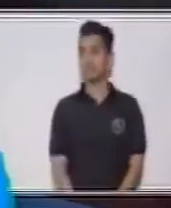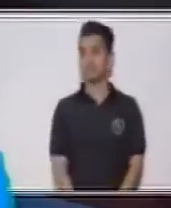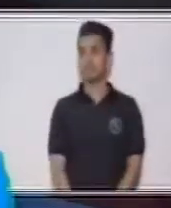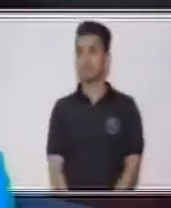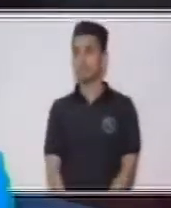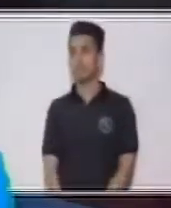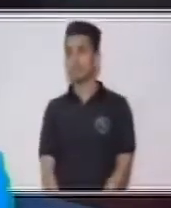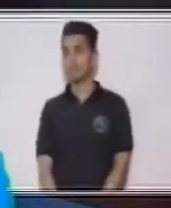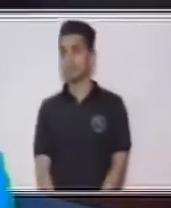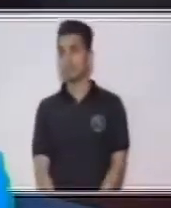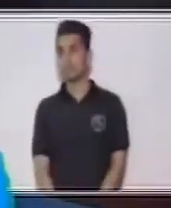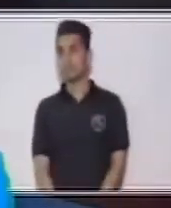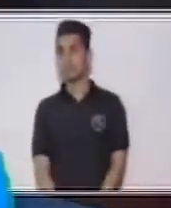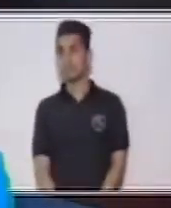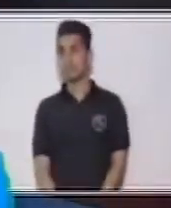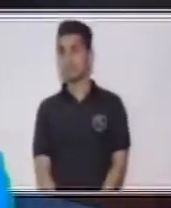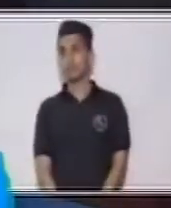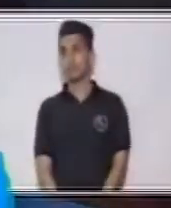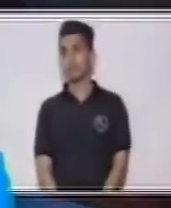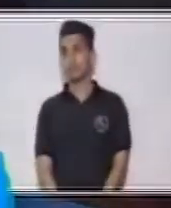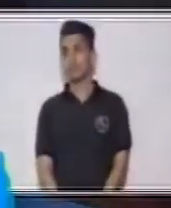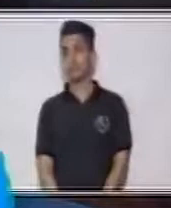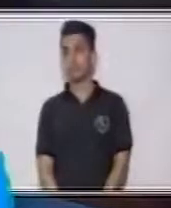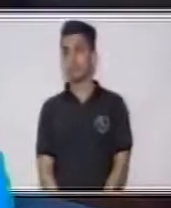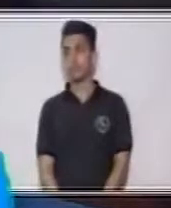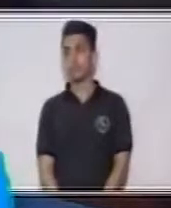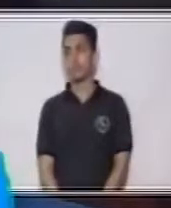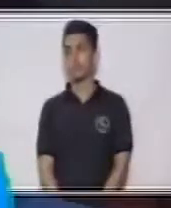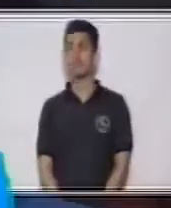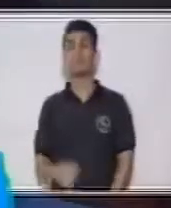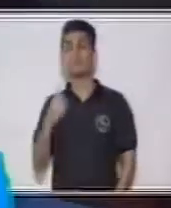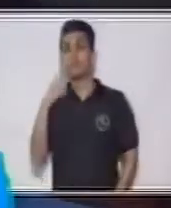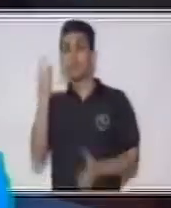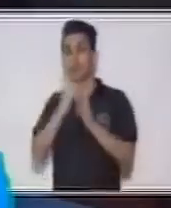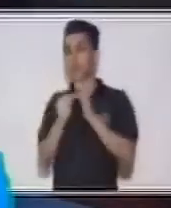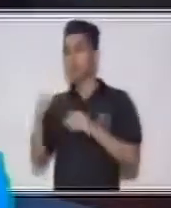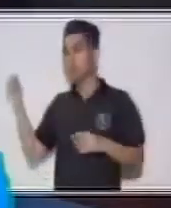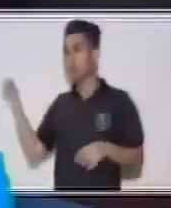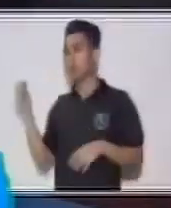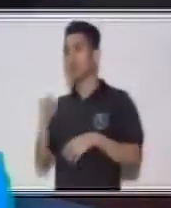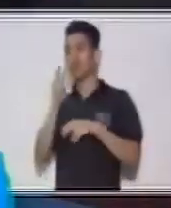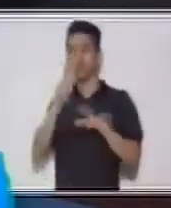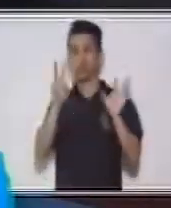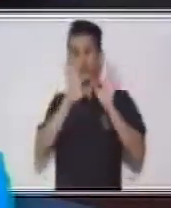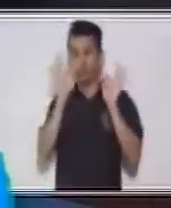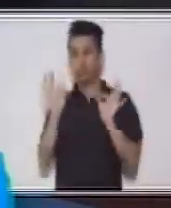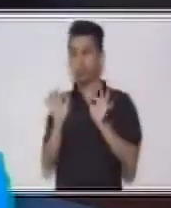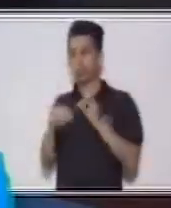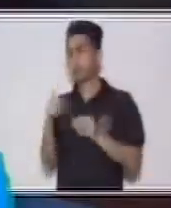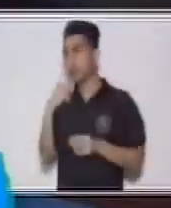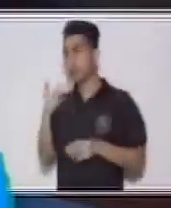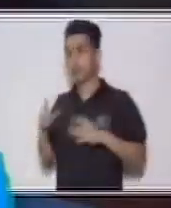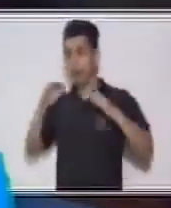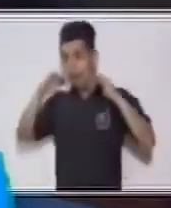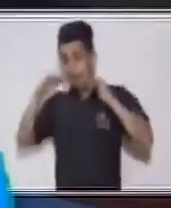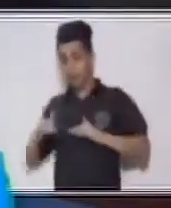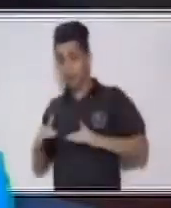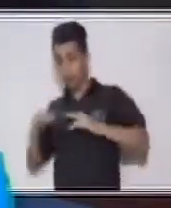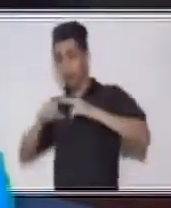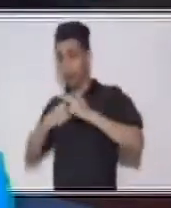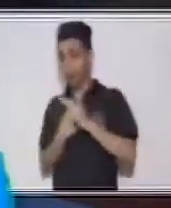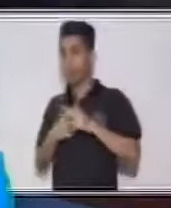trabajar las dos formas del patrón si empezamos por la parte de abajo y estamos trabajando un